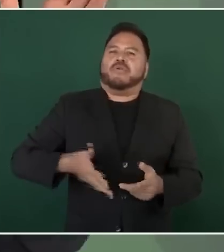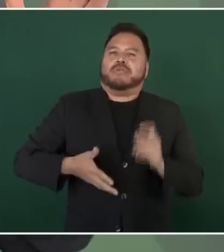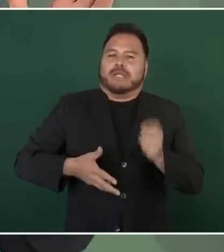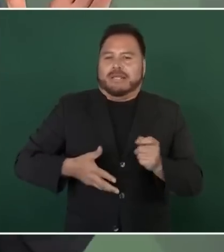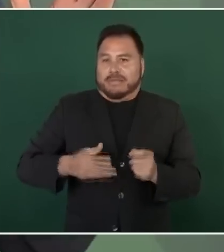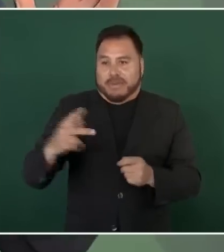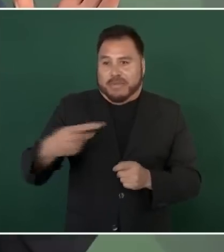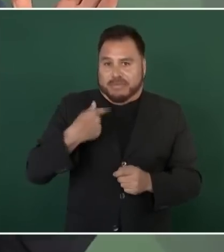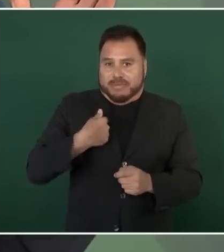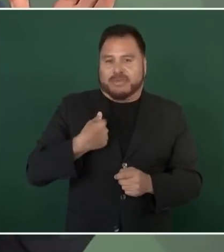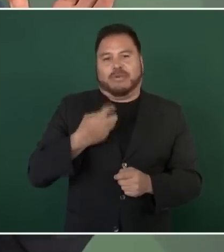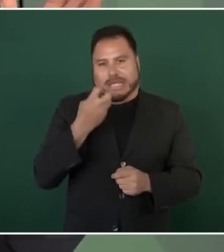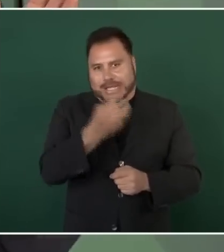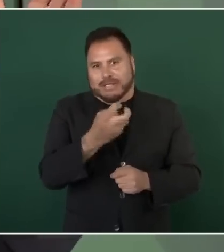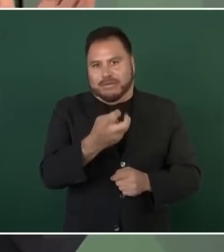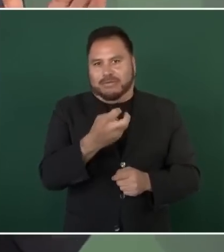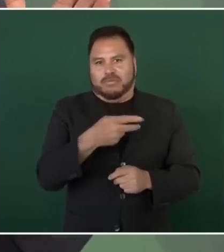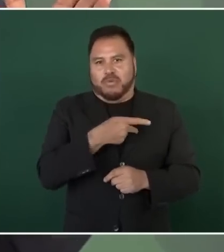eso.